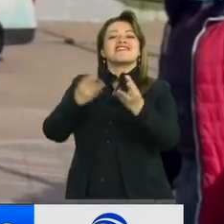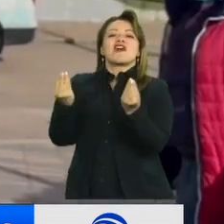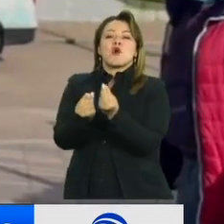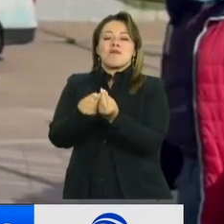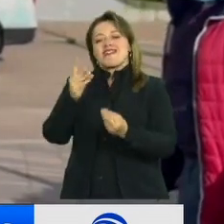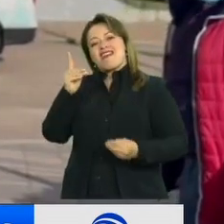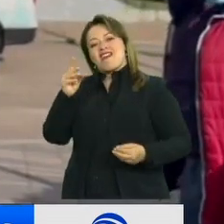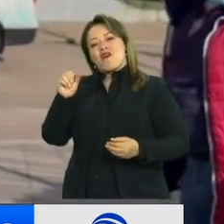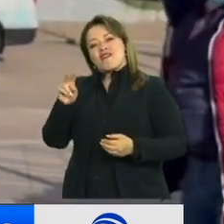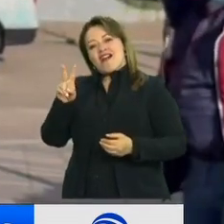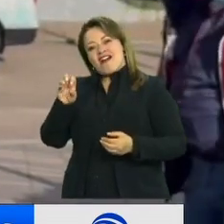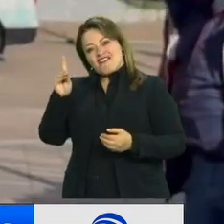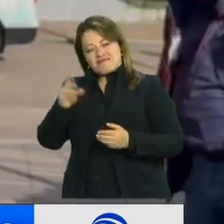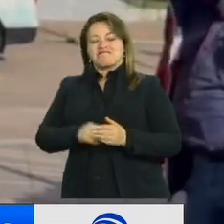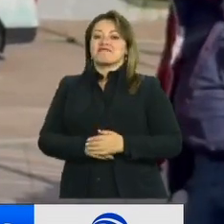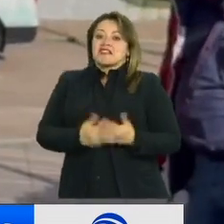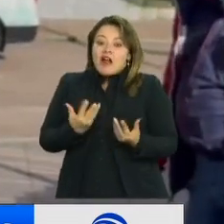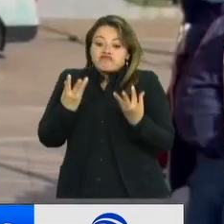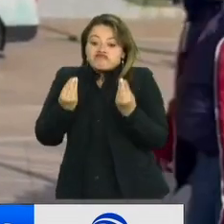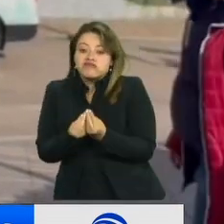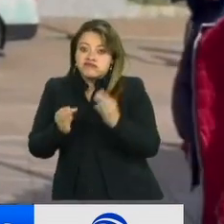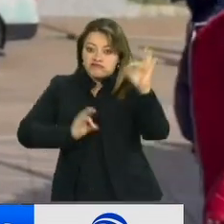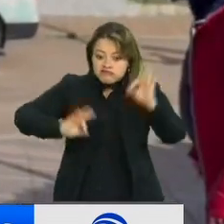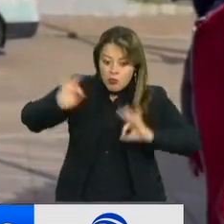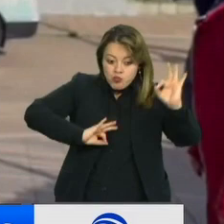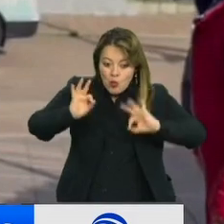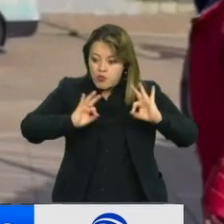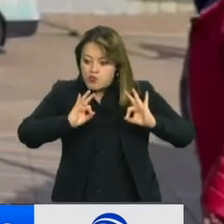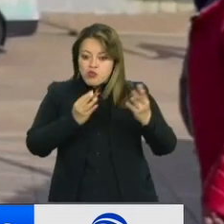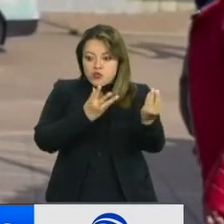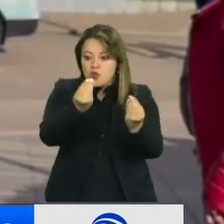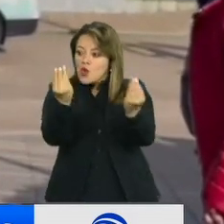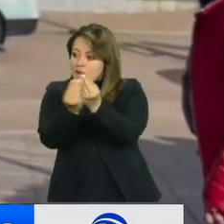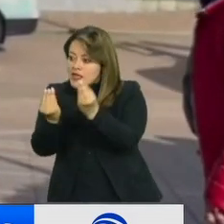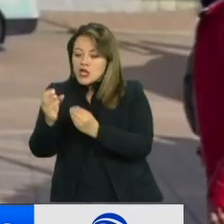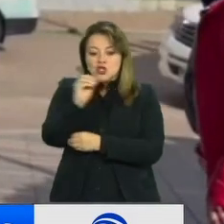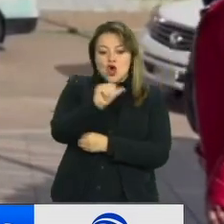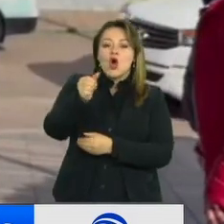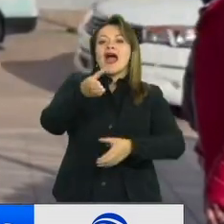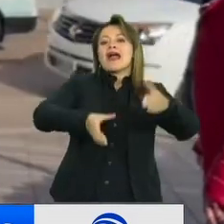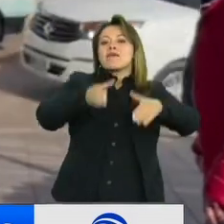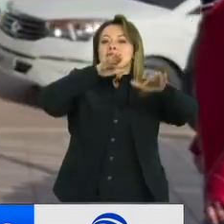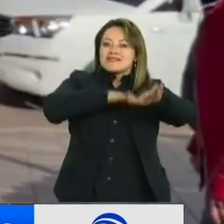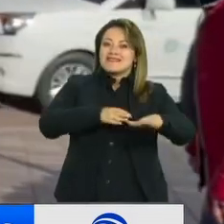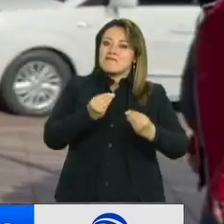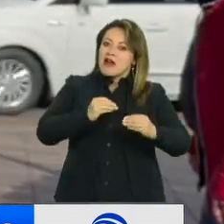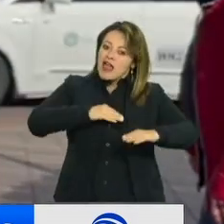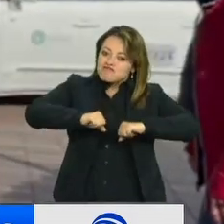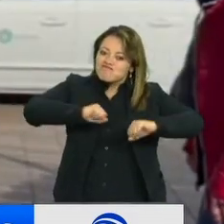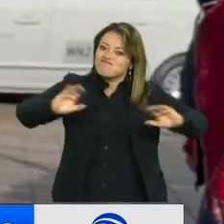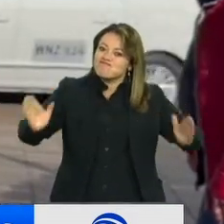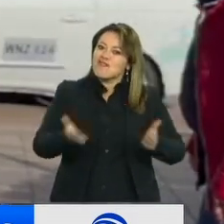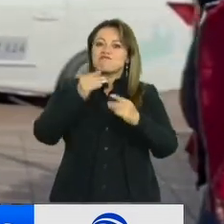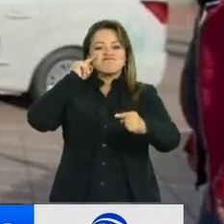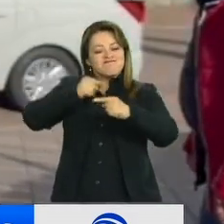y vamos a trabajar de manera organizada, sincrónica, con los compañeros y compañeras de Cámara para sacar adelante nuestra